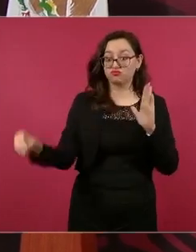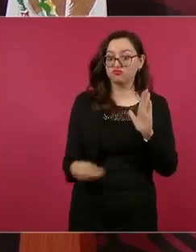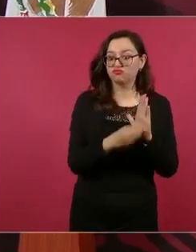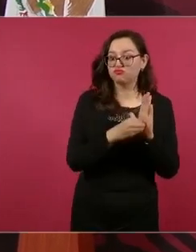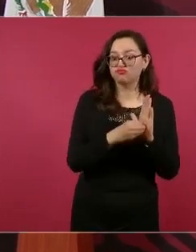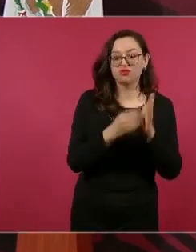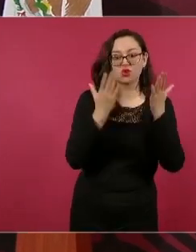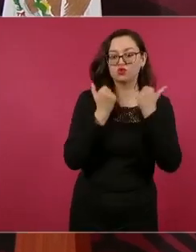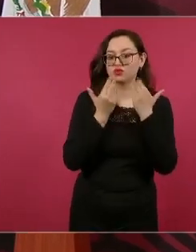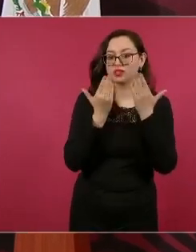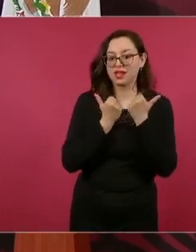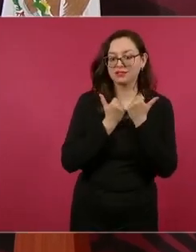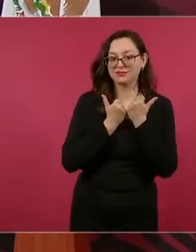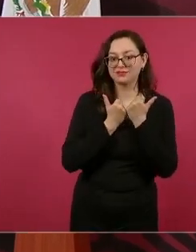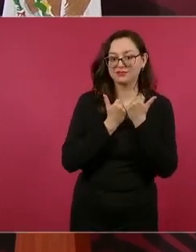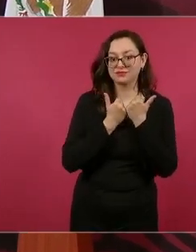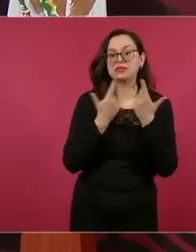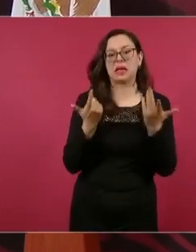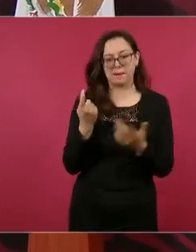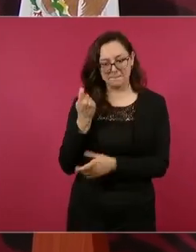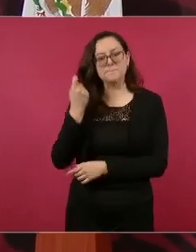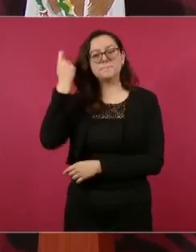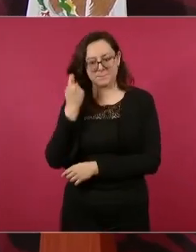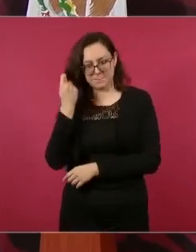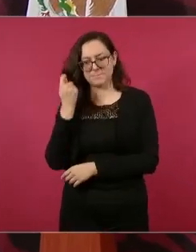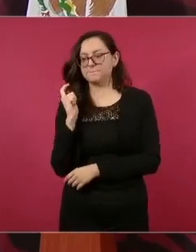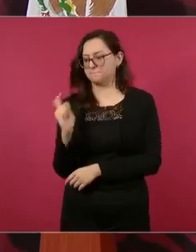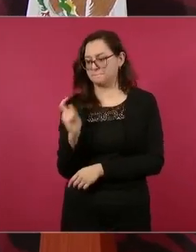Sí está el derecho a recibir la pensión.